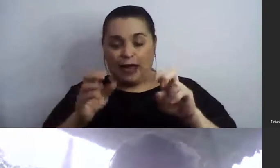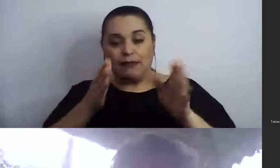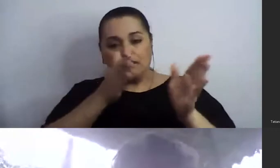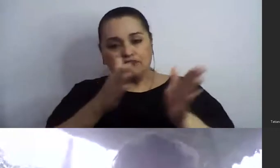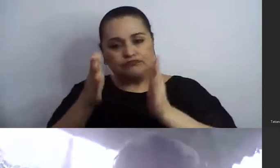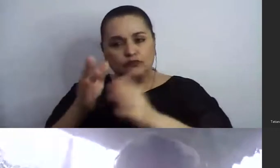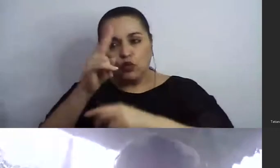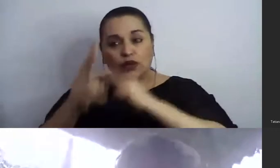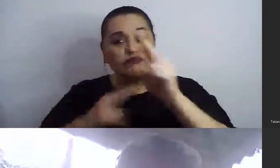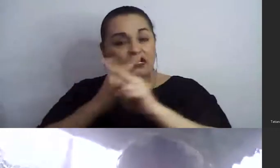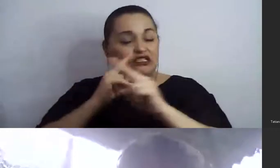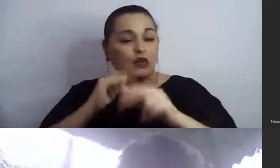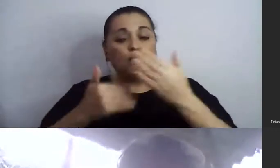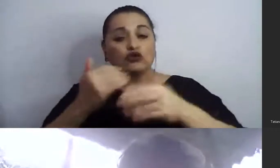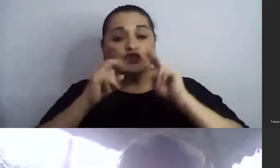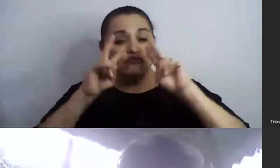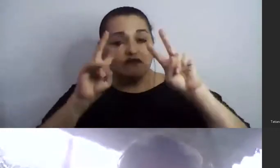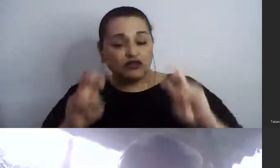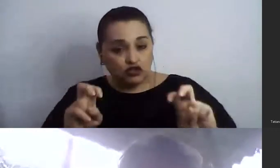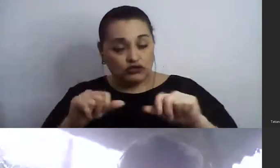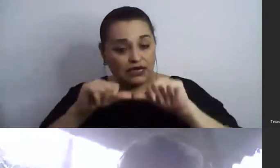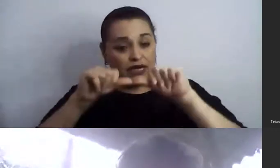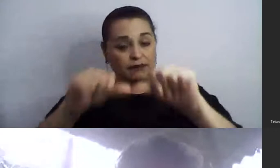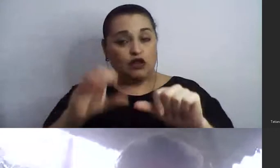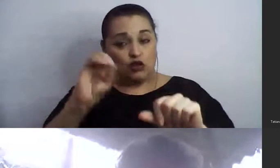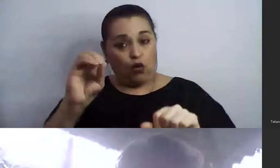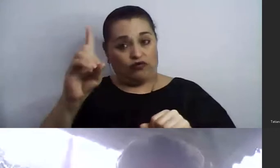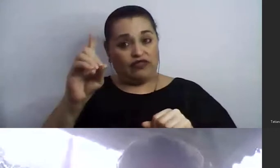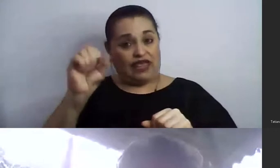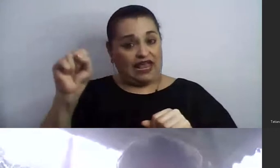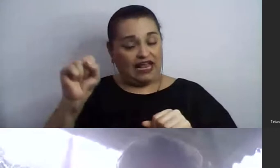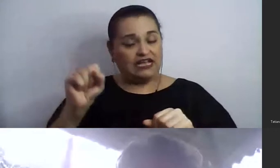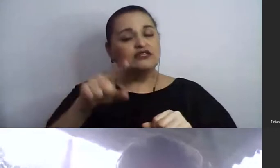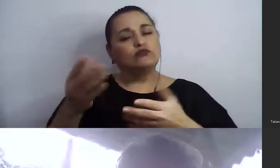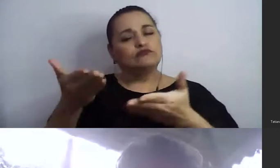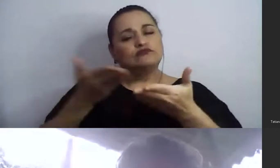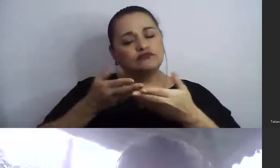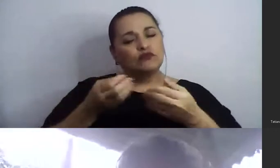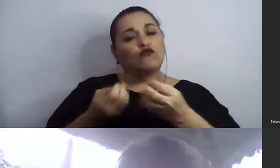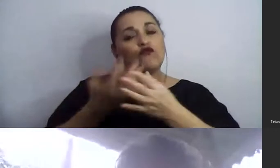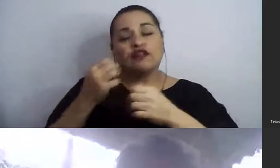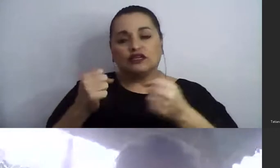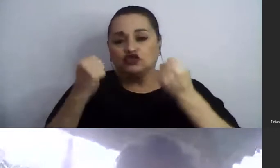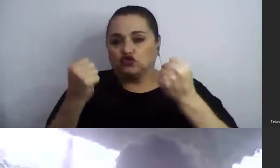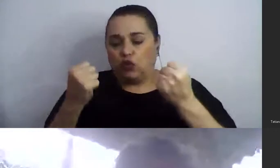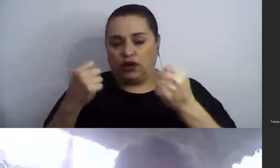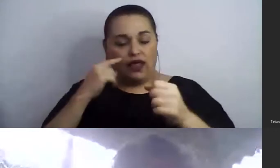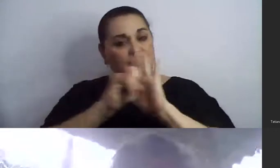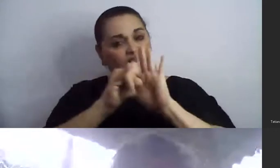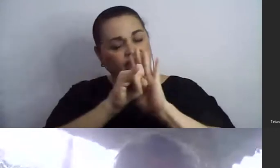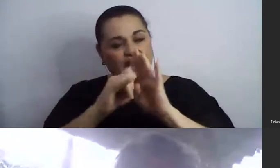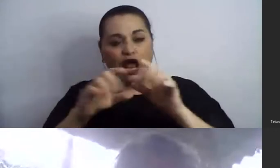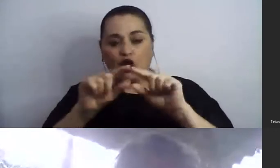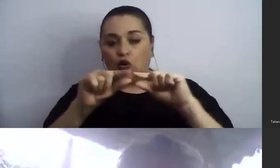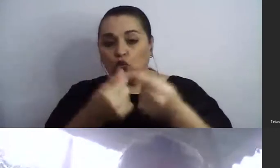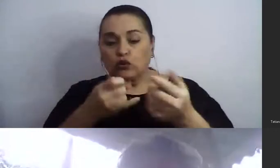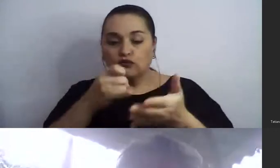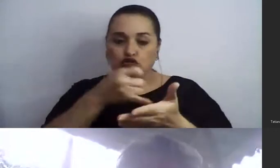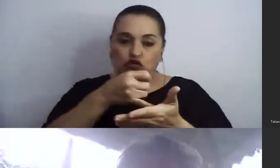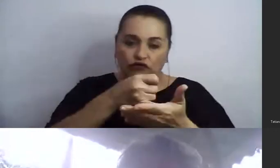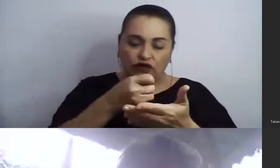el proceso de revisión y seguimiento de los ODS proporciona una fuente sólida para identificar los grupos vulnerables y